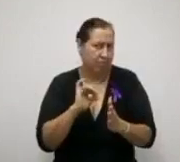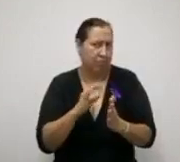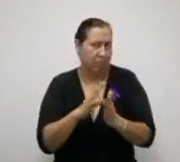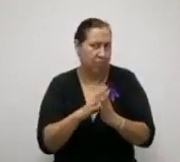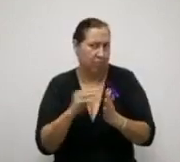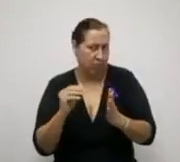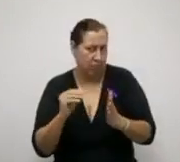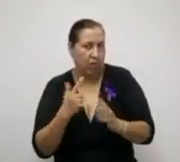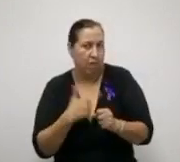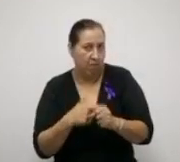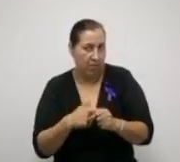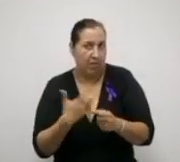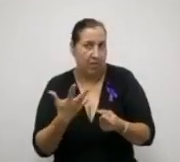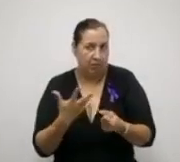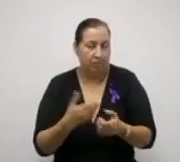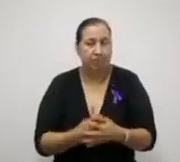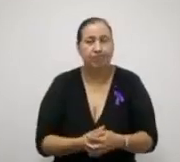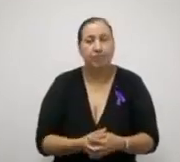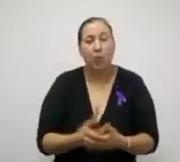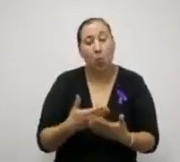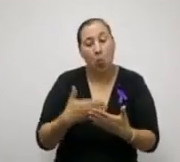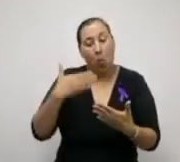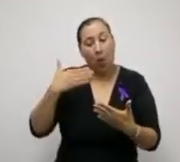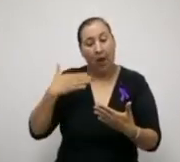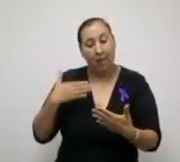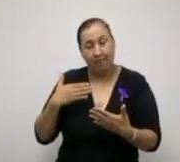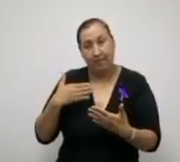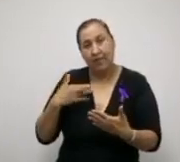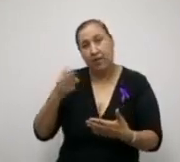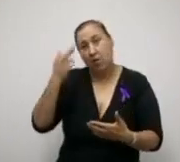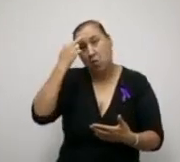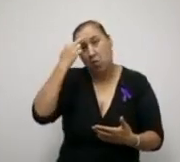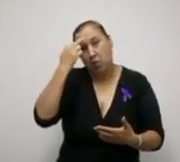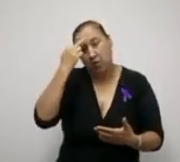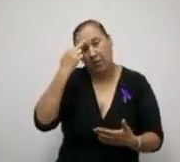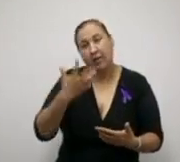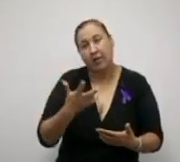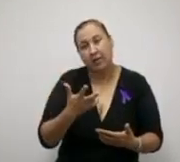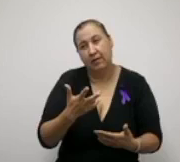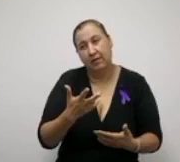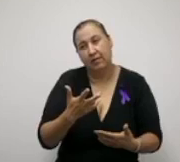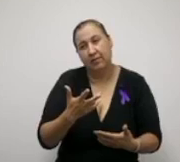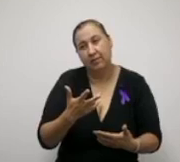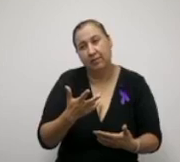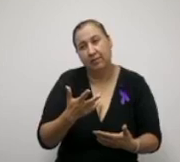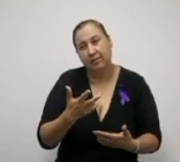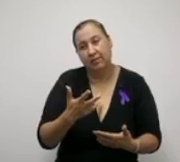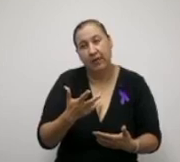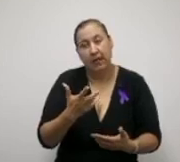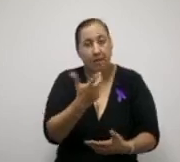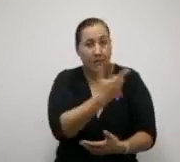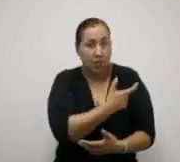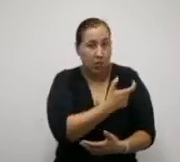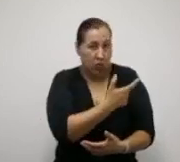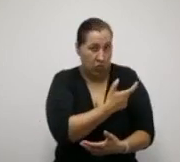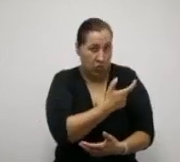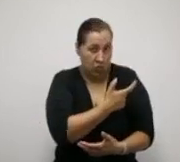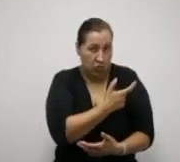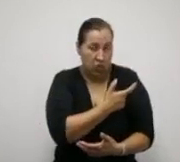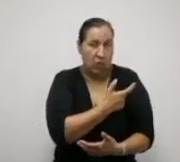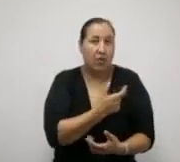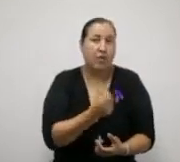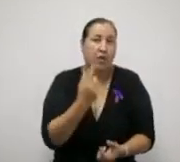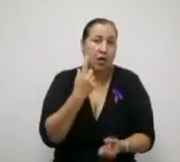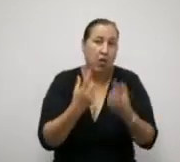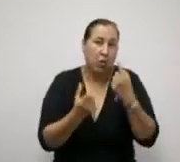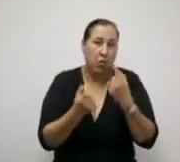Como ya lo habíamos mencionado en ruedas de prensa anteriores, recordemos los tipos de vacunas por los cuales se